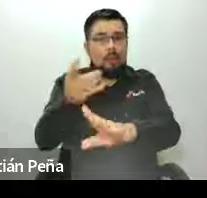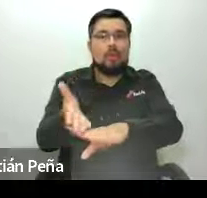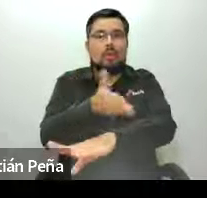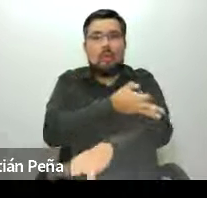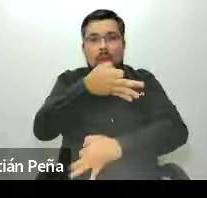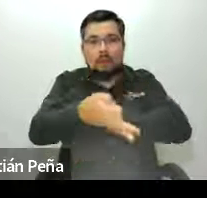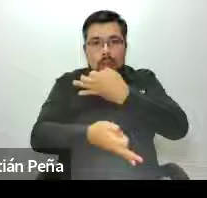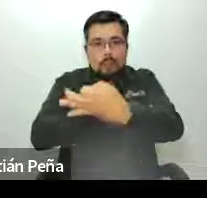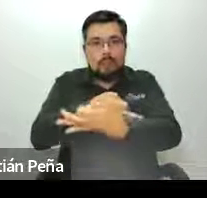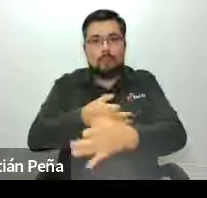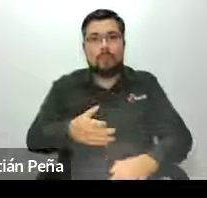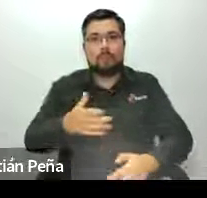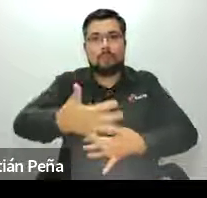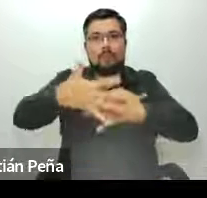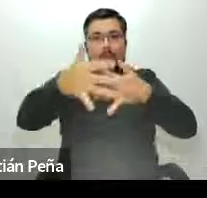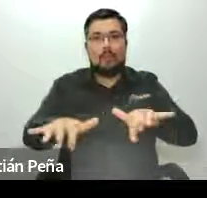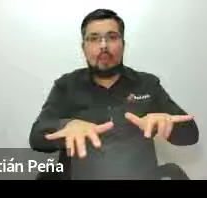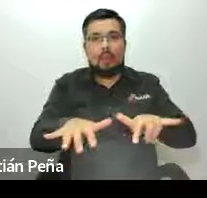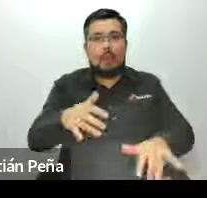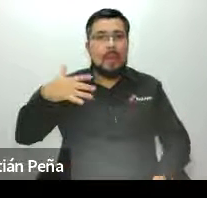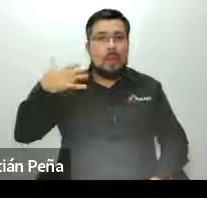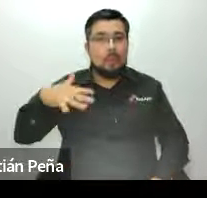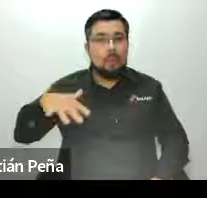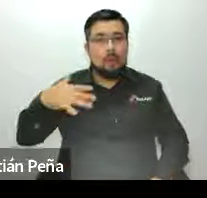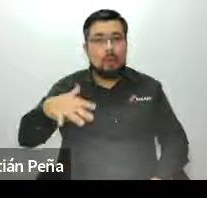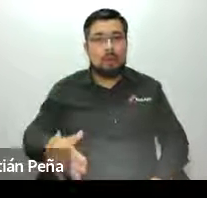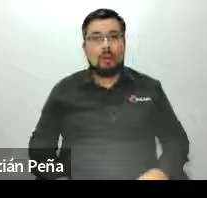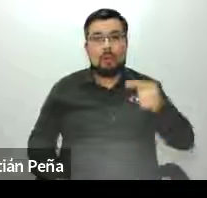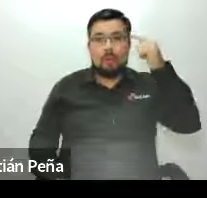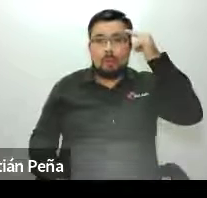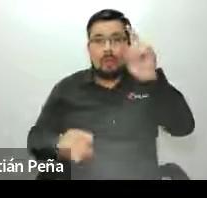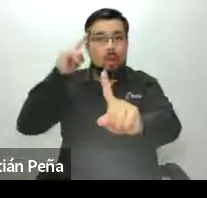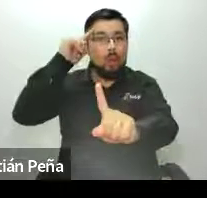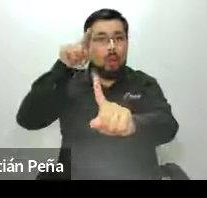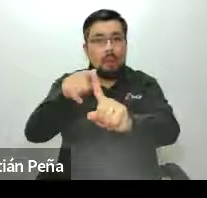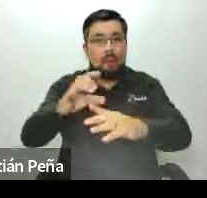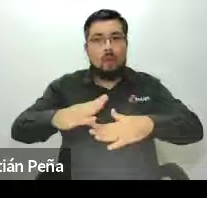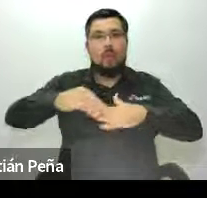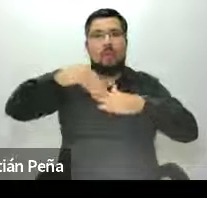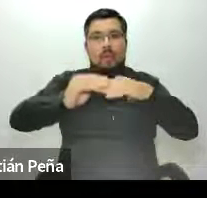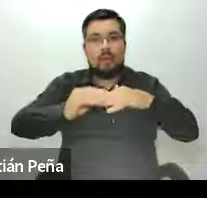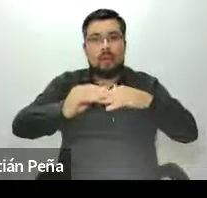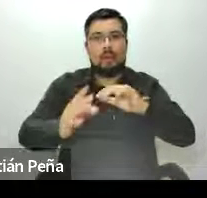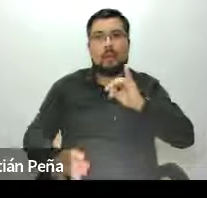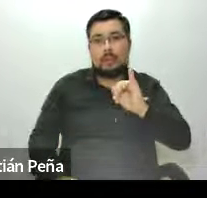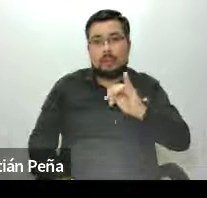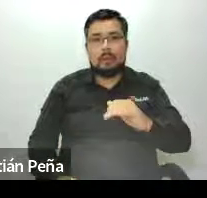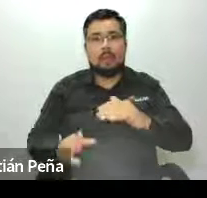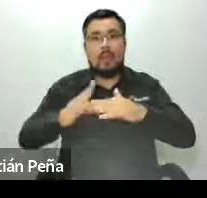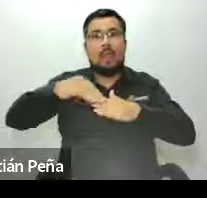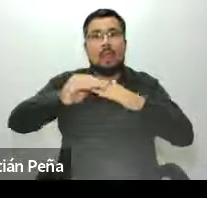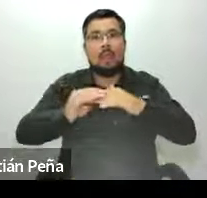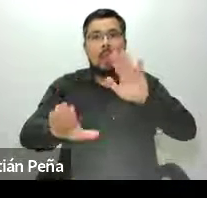ratito atrás en el chat respecto a la importancia de considerar los objetivos con flexibilidad, por supuesto, con flexibilidad dependiendo, ¿no es cierto?, de